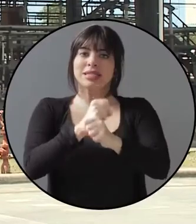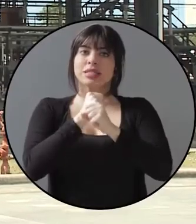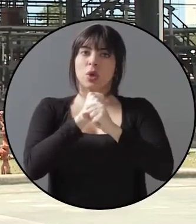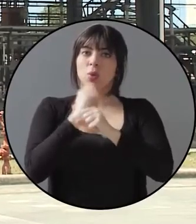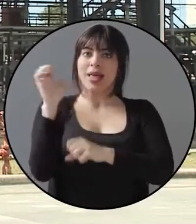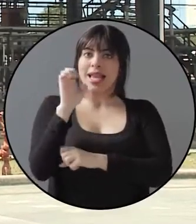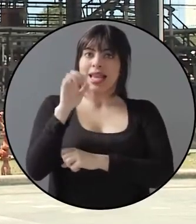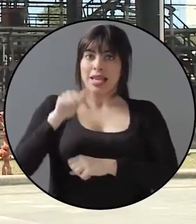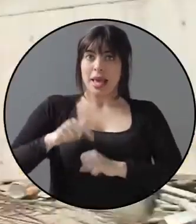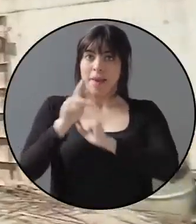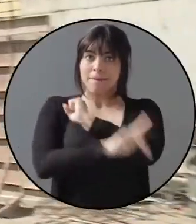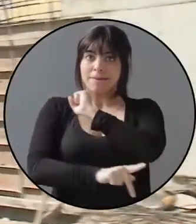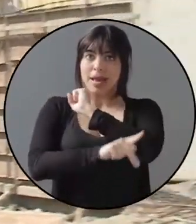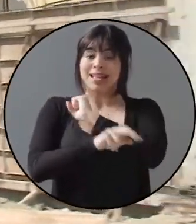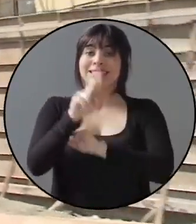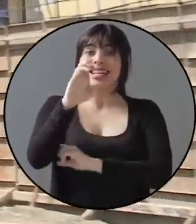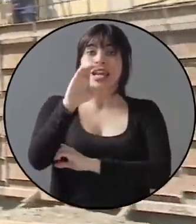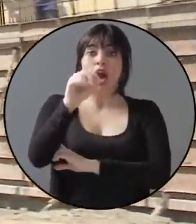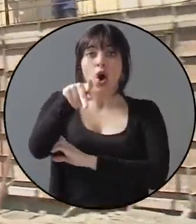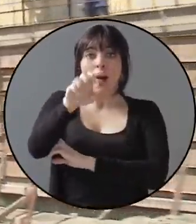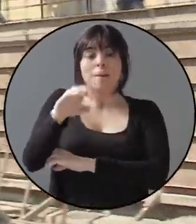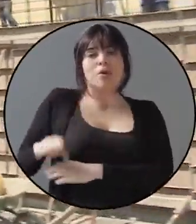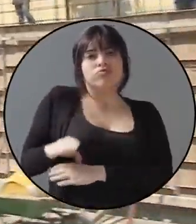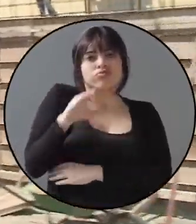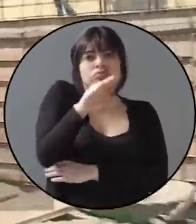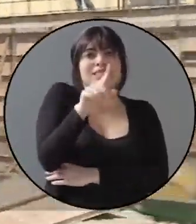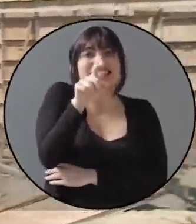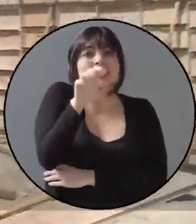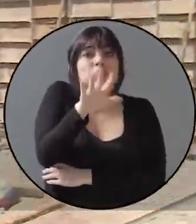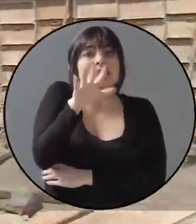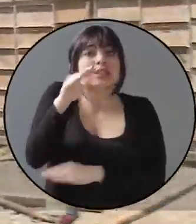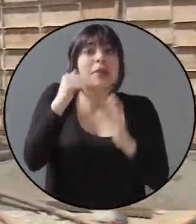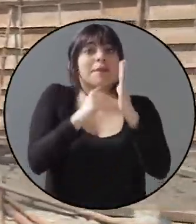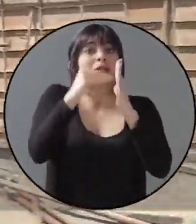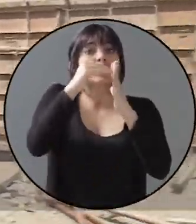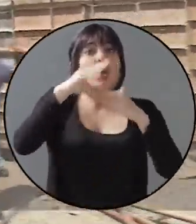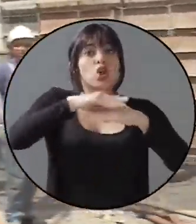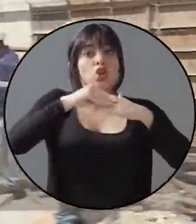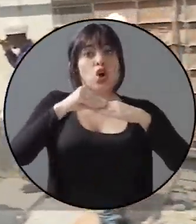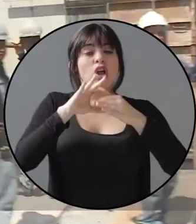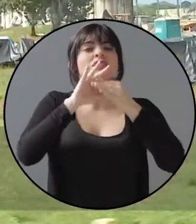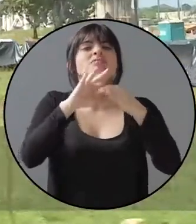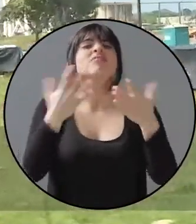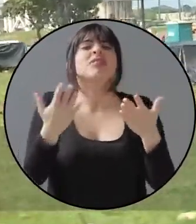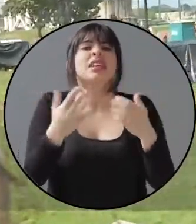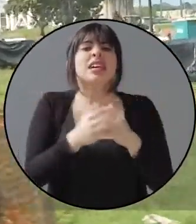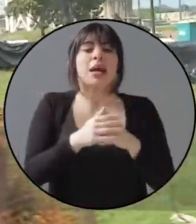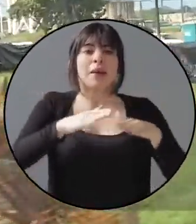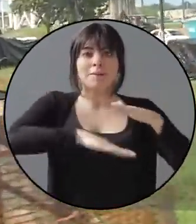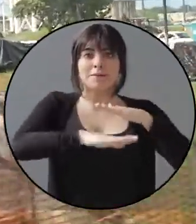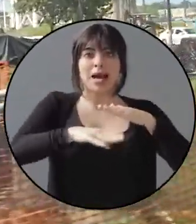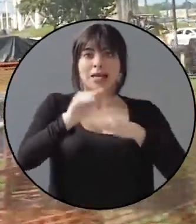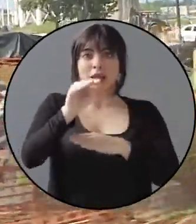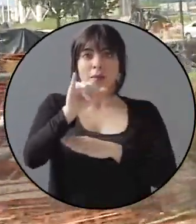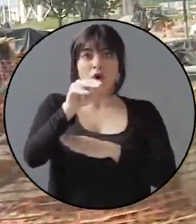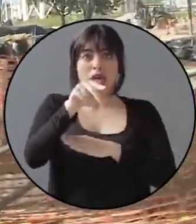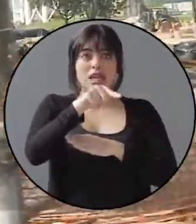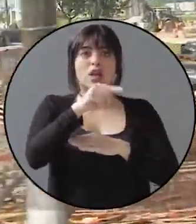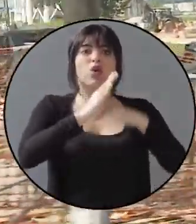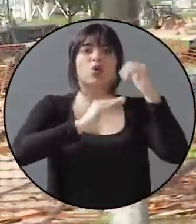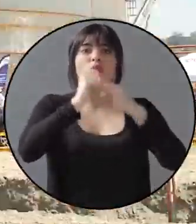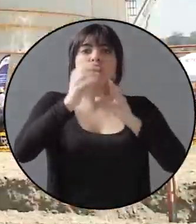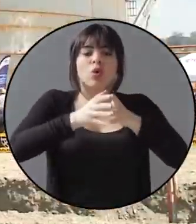seguridad energética del país. Recope invierte 155 millones de dólares en el plantel de Moín,